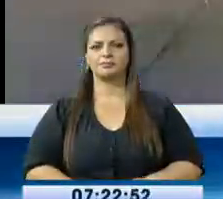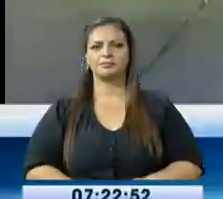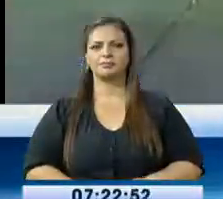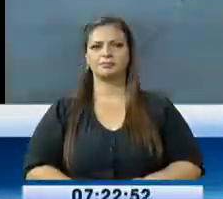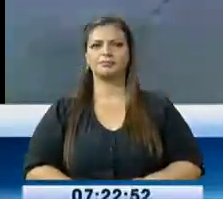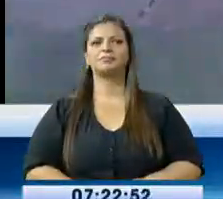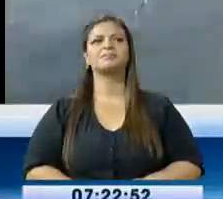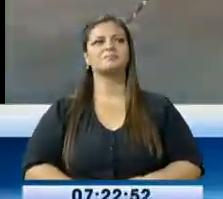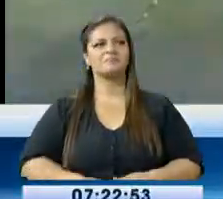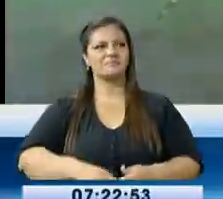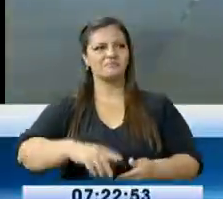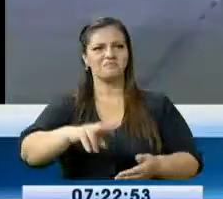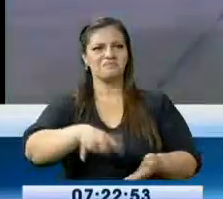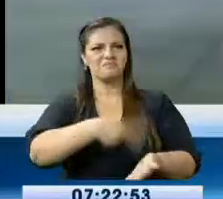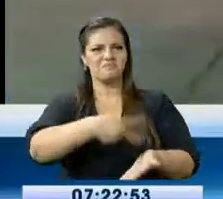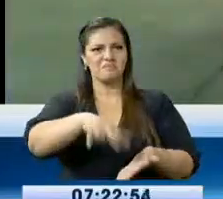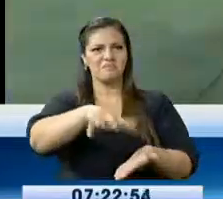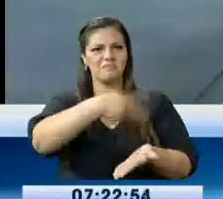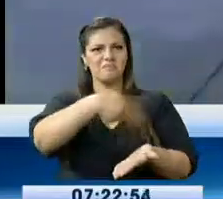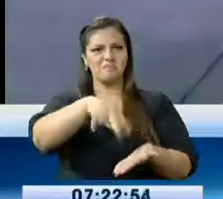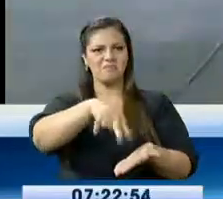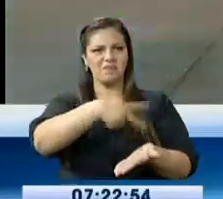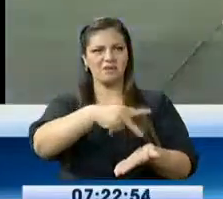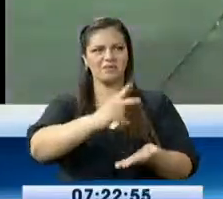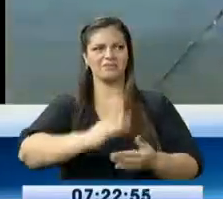sabes. Baile.